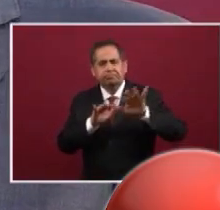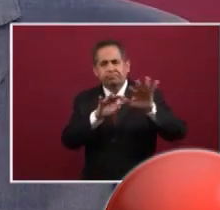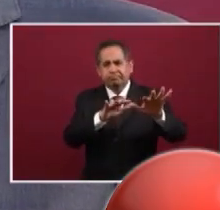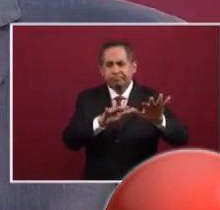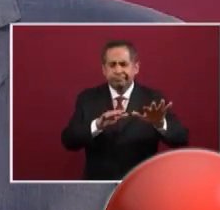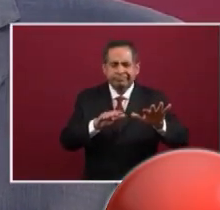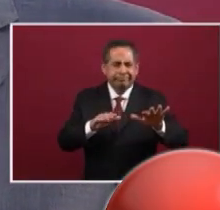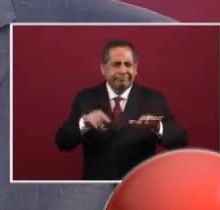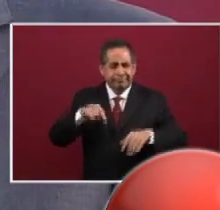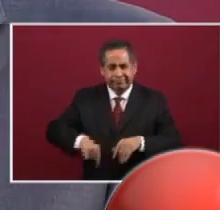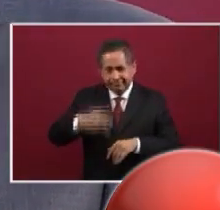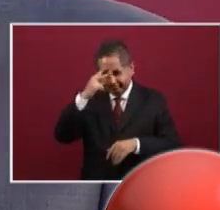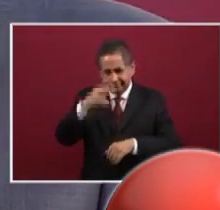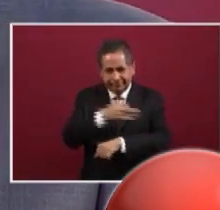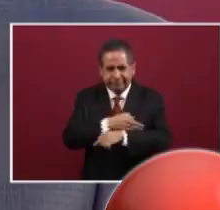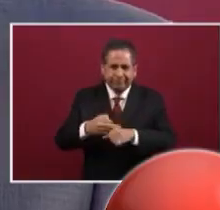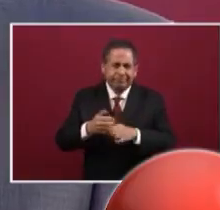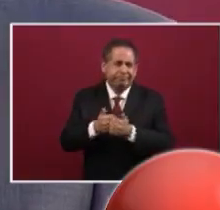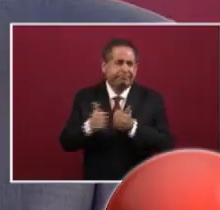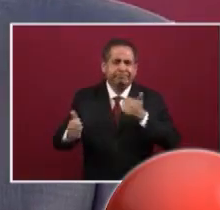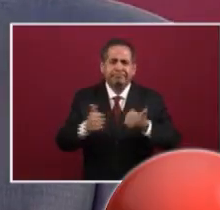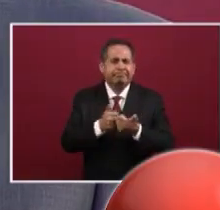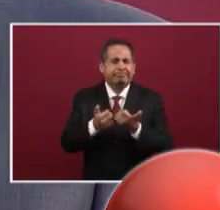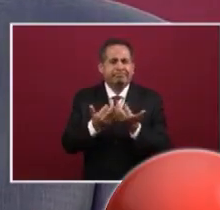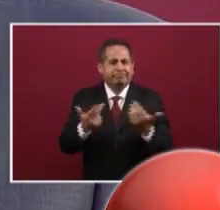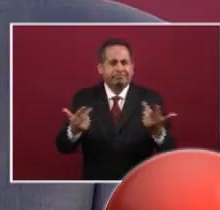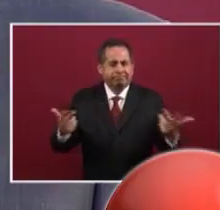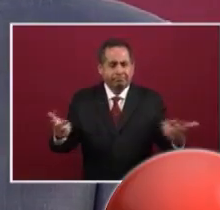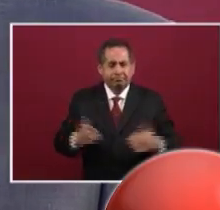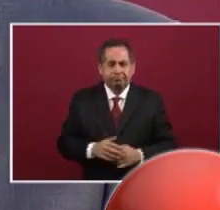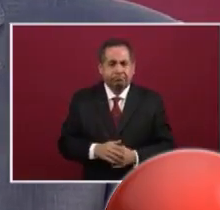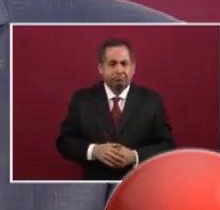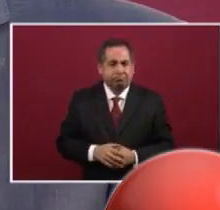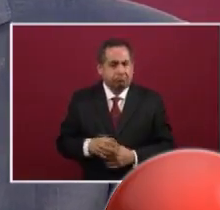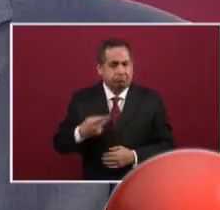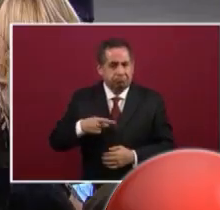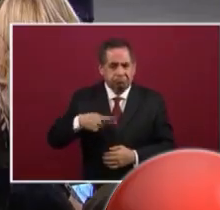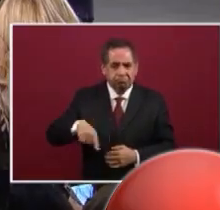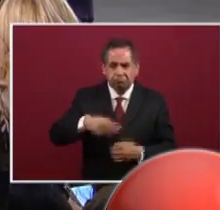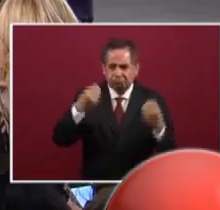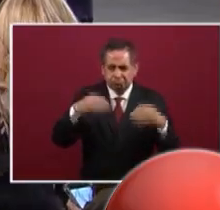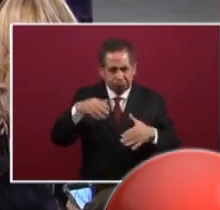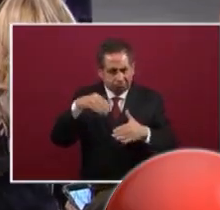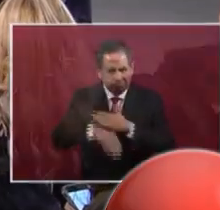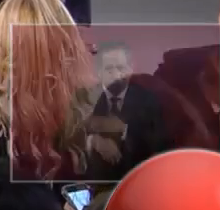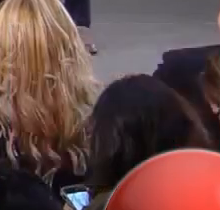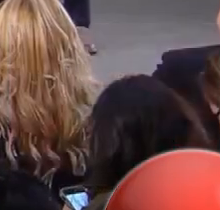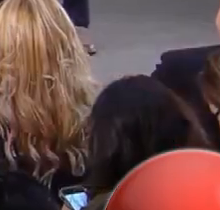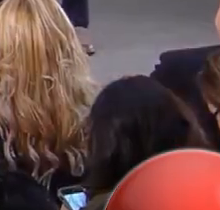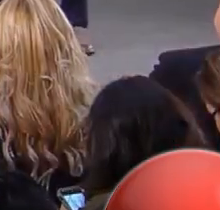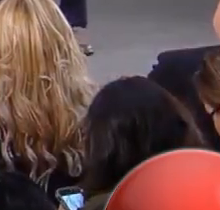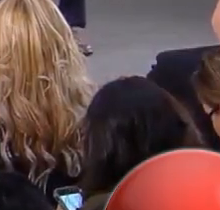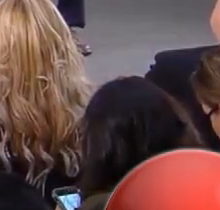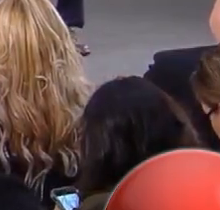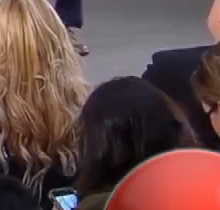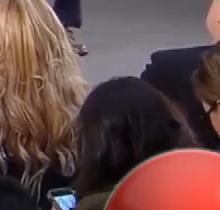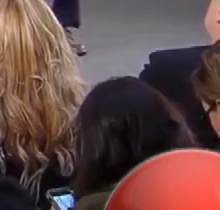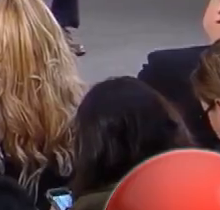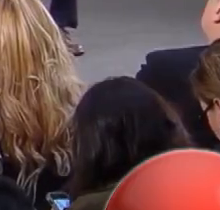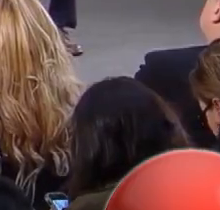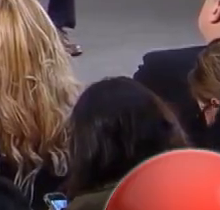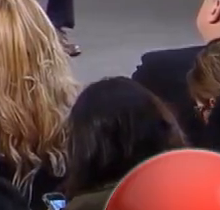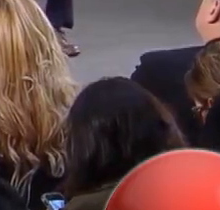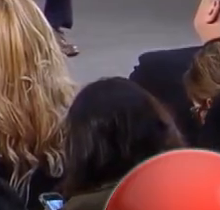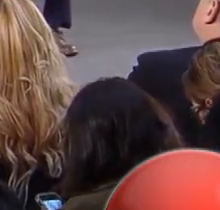mucha desintegración familiar, se afectó el tejido social, se abandonó a los jóvenes. Entonces